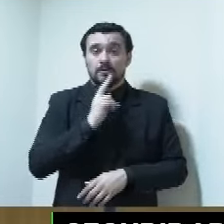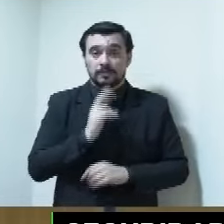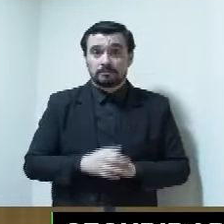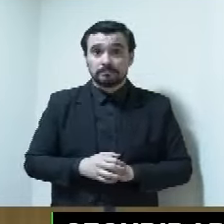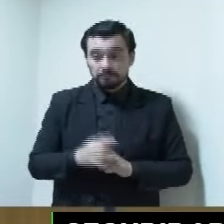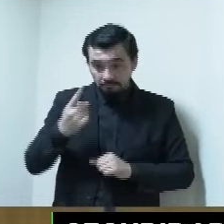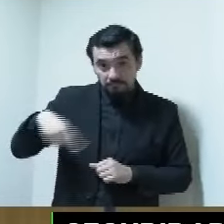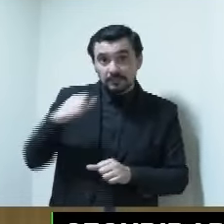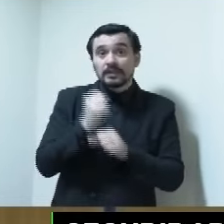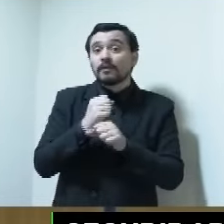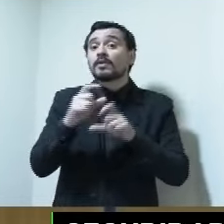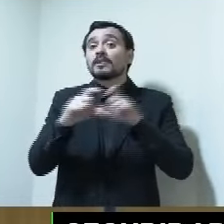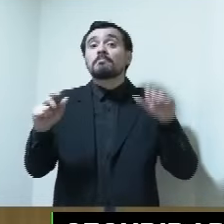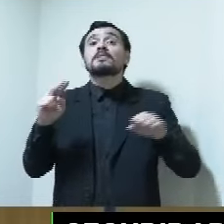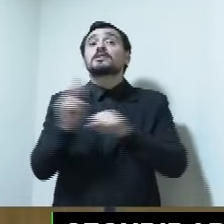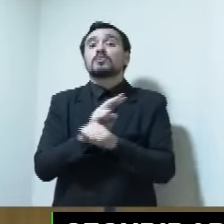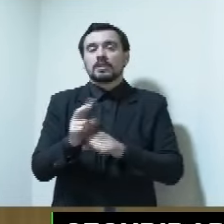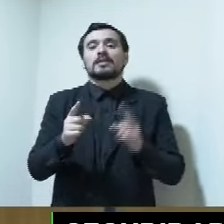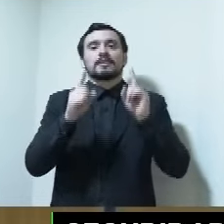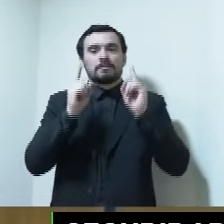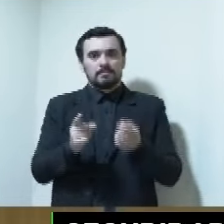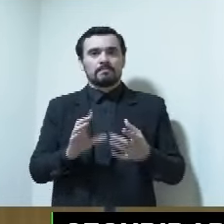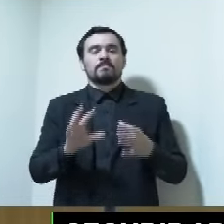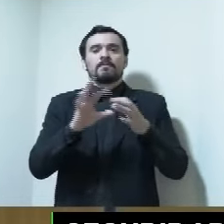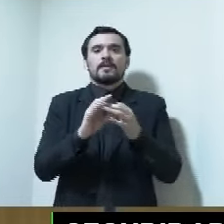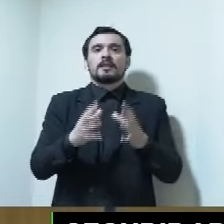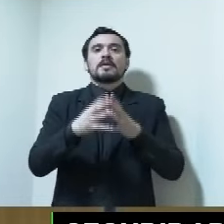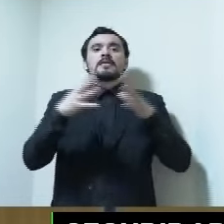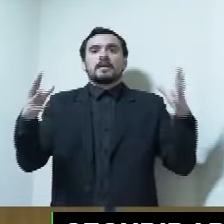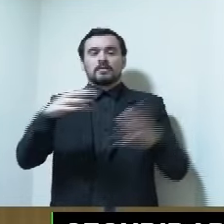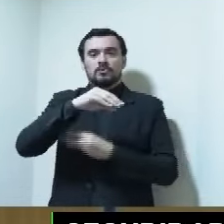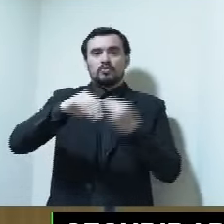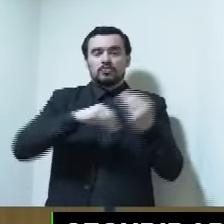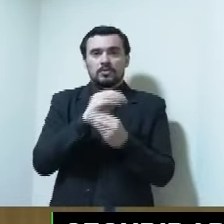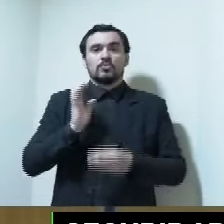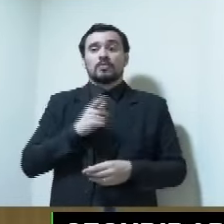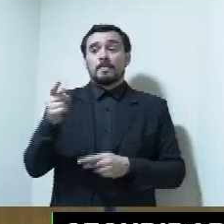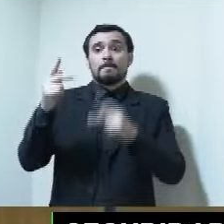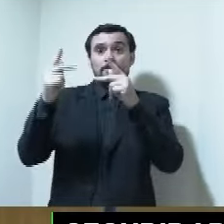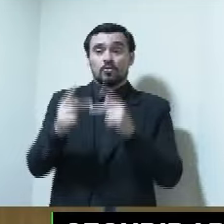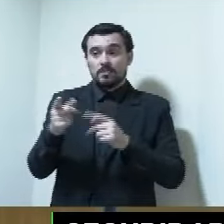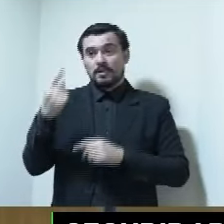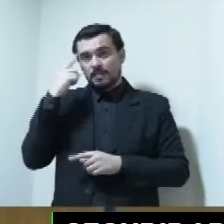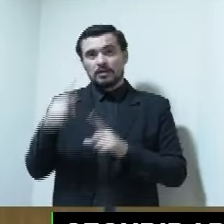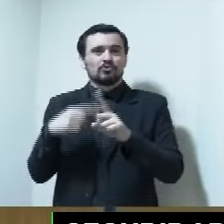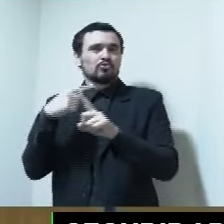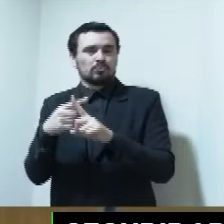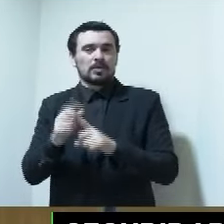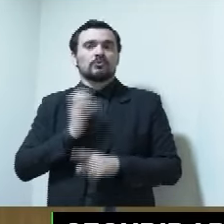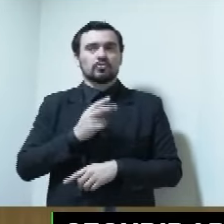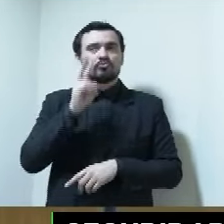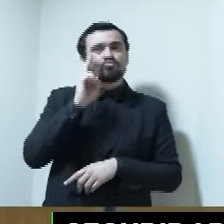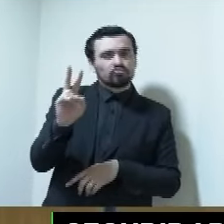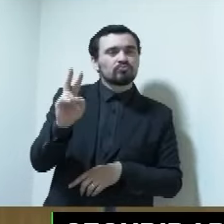gestión en el ámbito de la seguridad también incluye acciones de alto impacto social. Con el programa SUMAR tenemos una visión